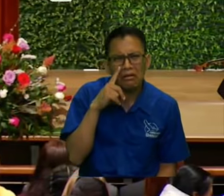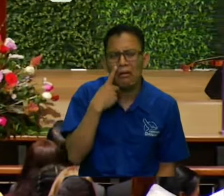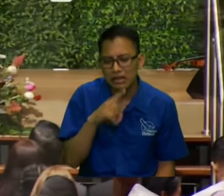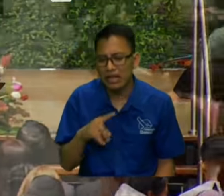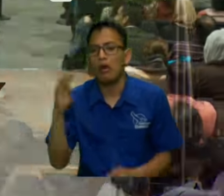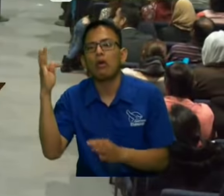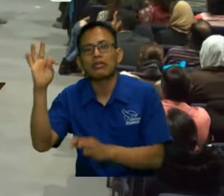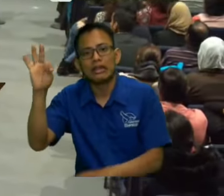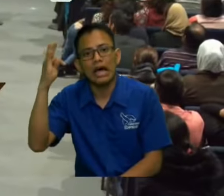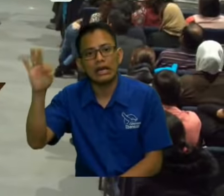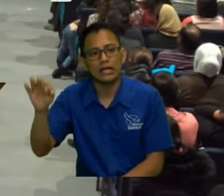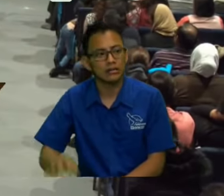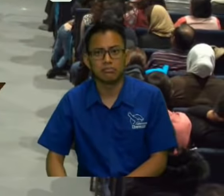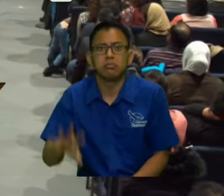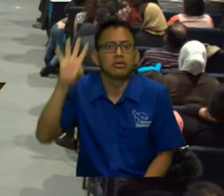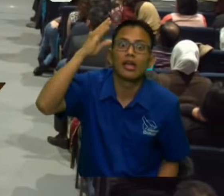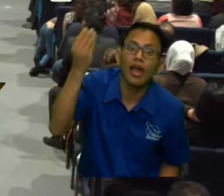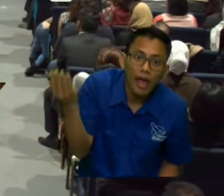Así le digo a usted.